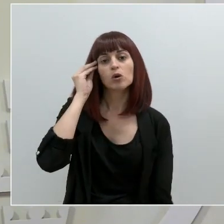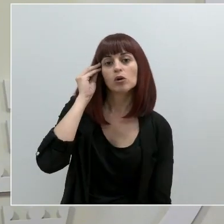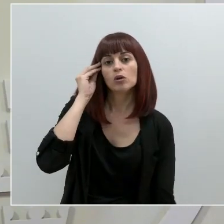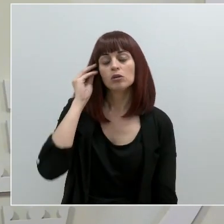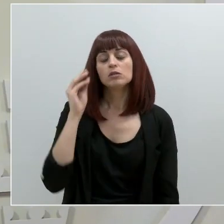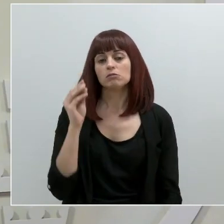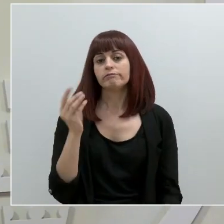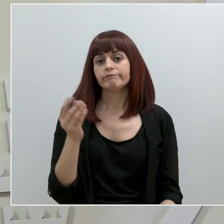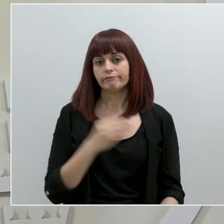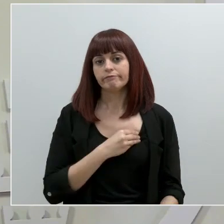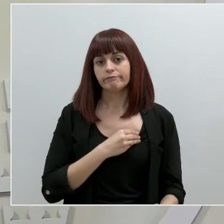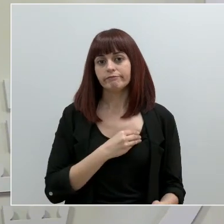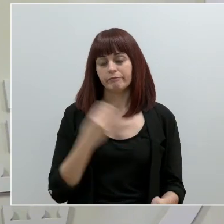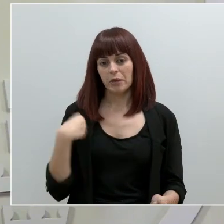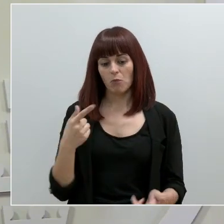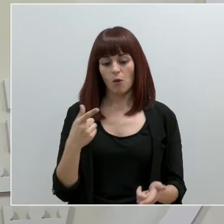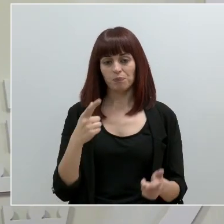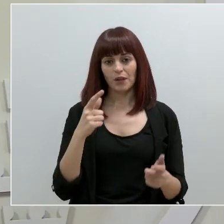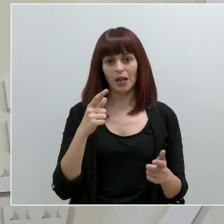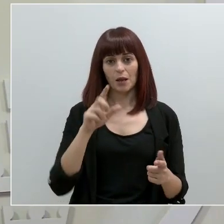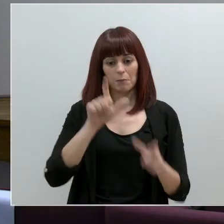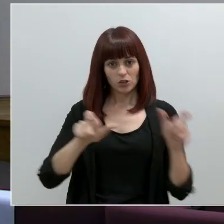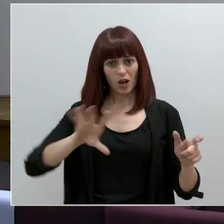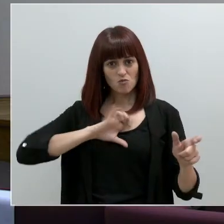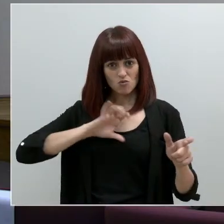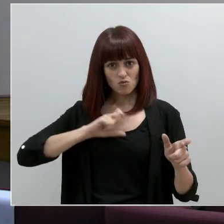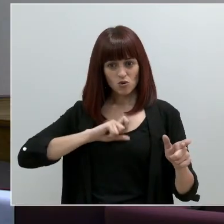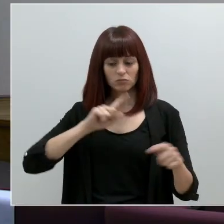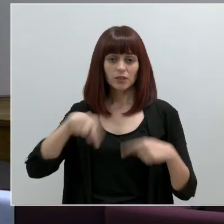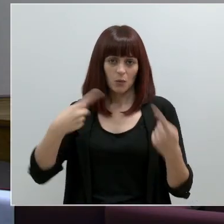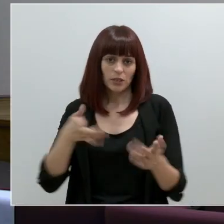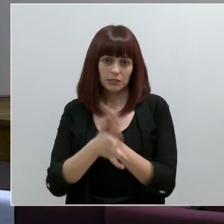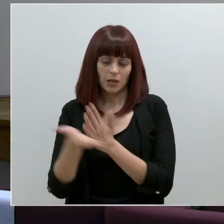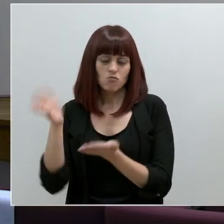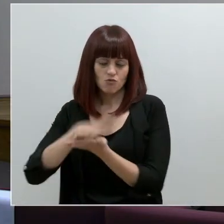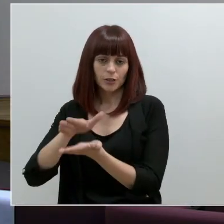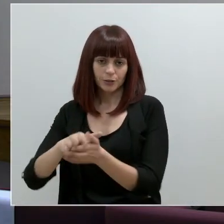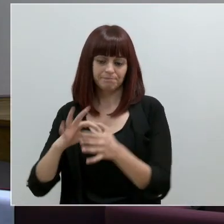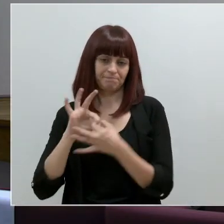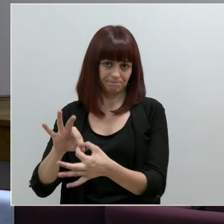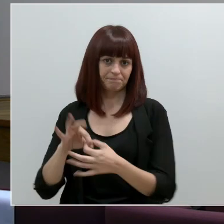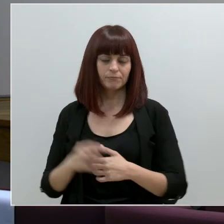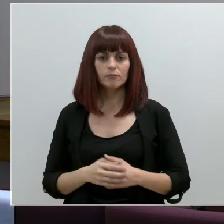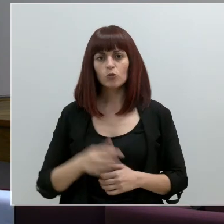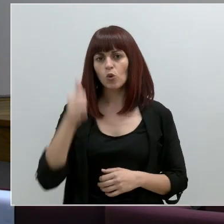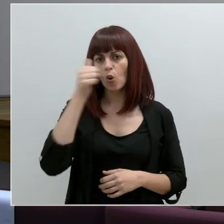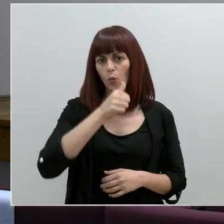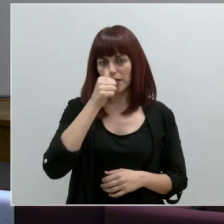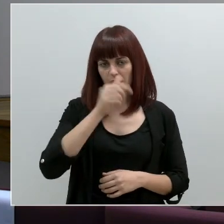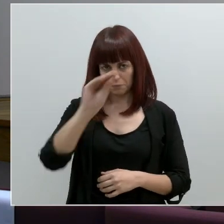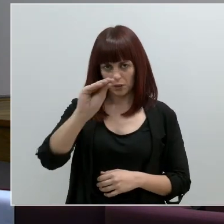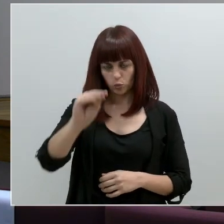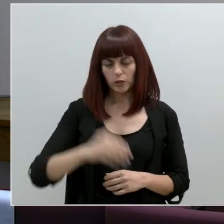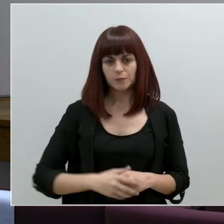por desgracia, el elevado número de muertos. 7 días Jumilla pregunta lo siguiente. Jumilla ya contaba el viernes